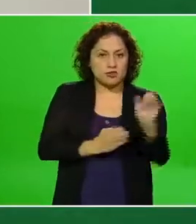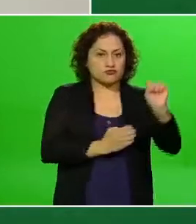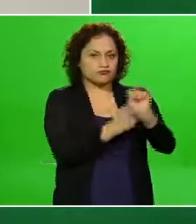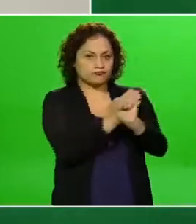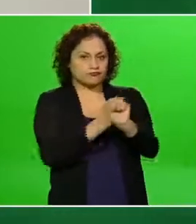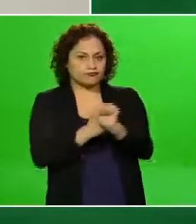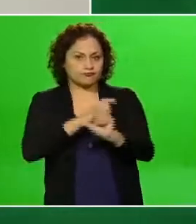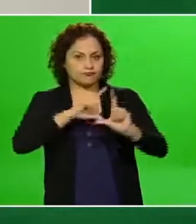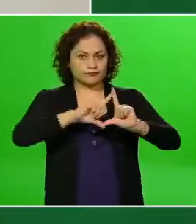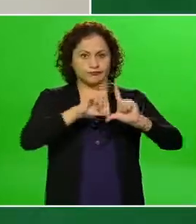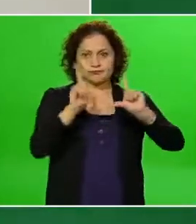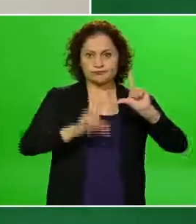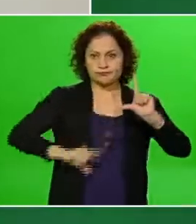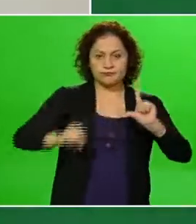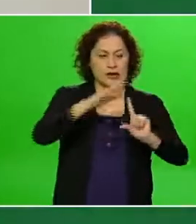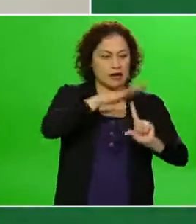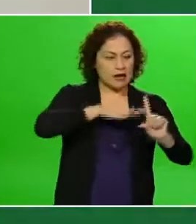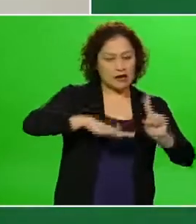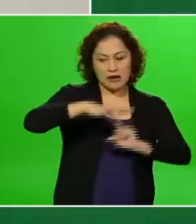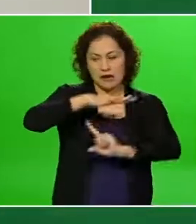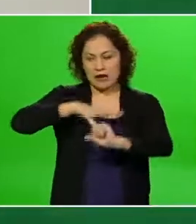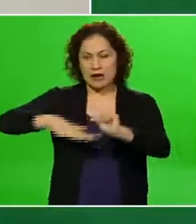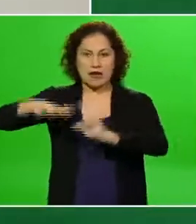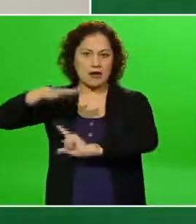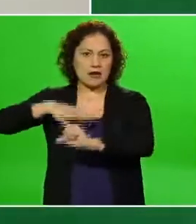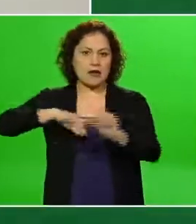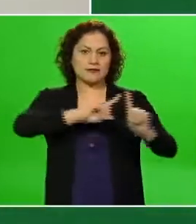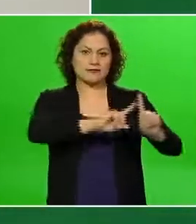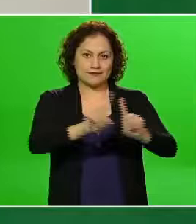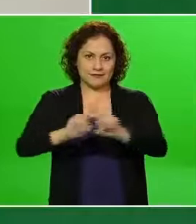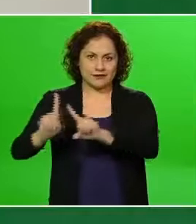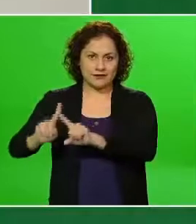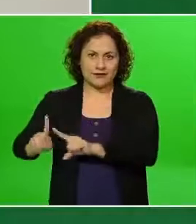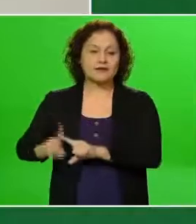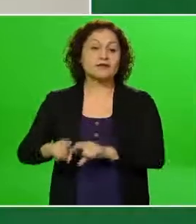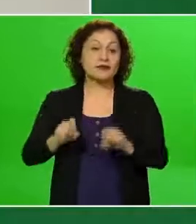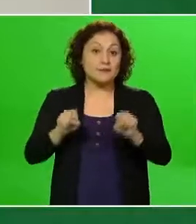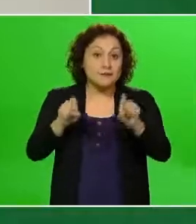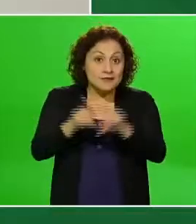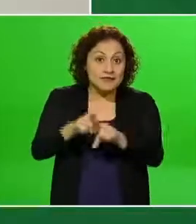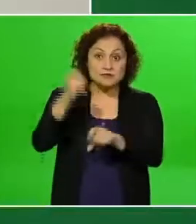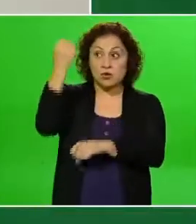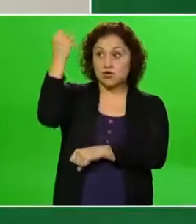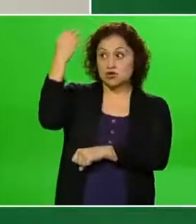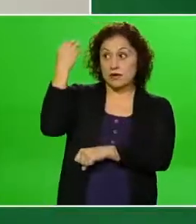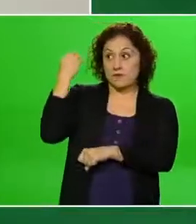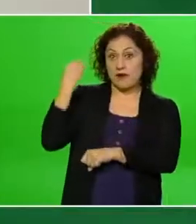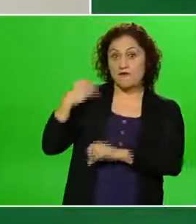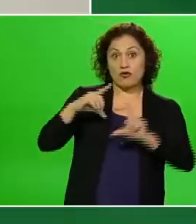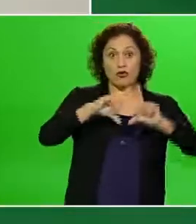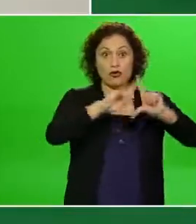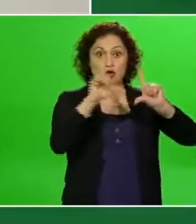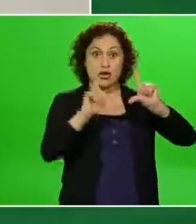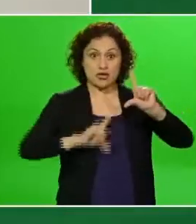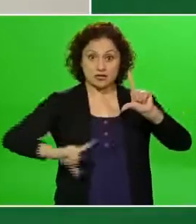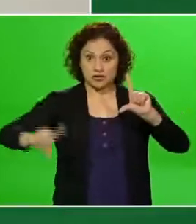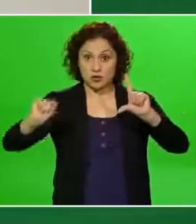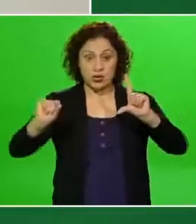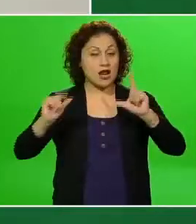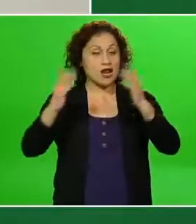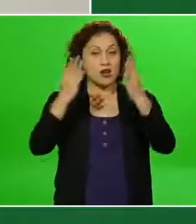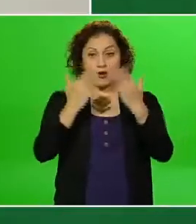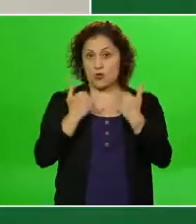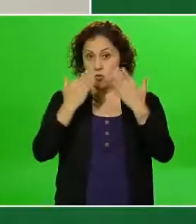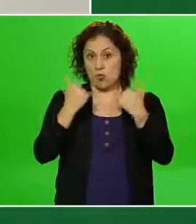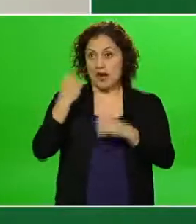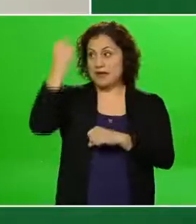dato que siempre resaltamos precisamente del semáforo, que el mismo es regionalizado, es decir, no hay un semáforo nacional o que aplique